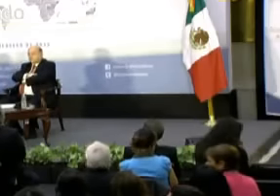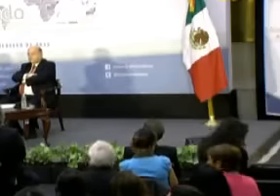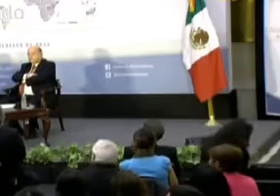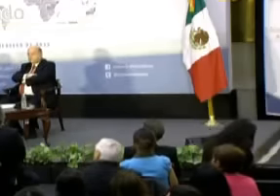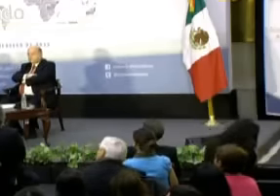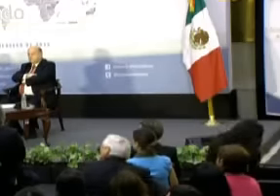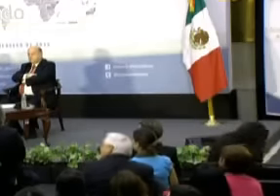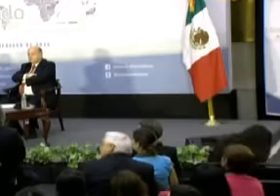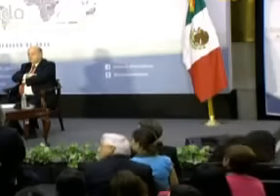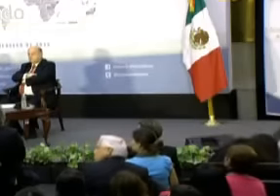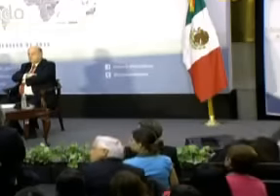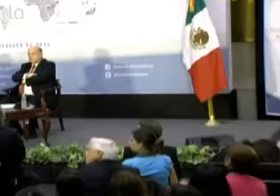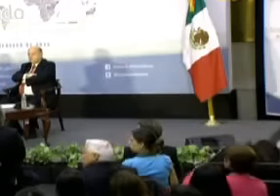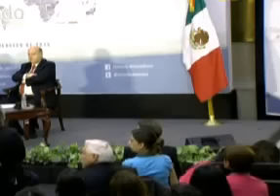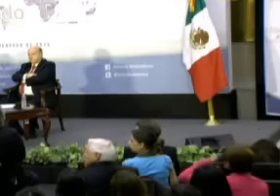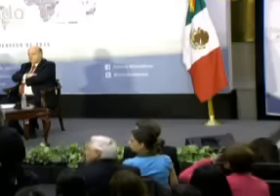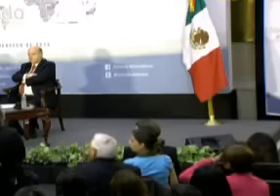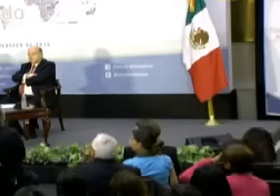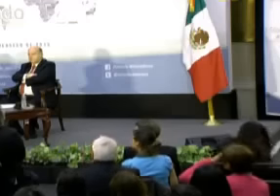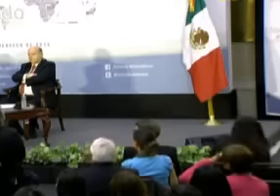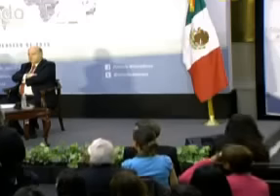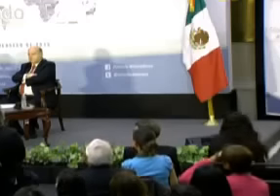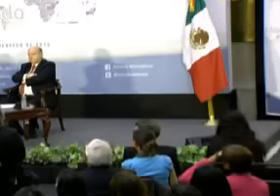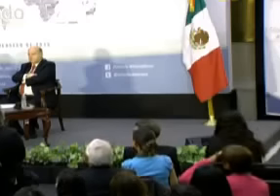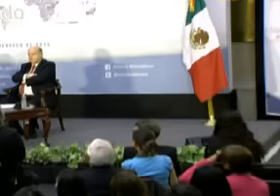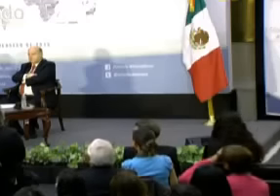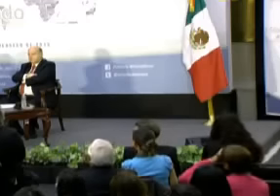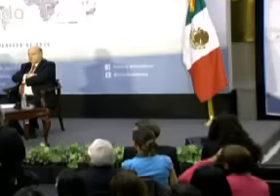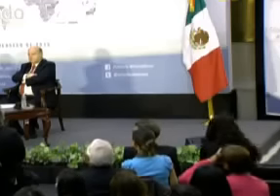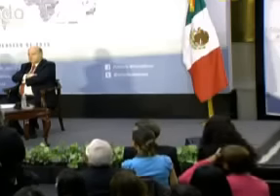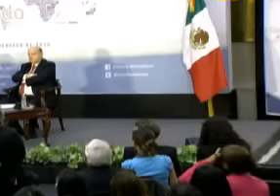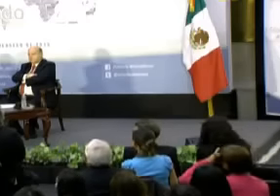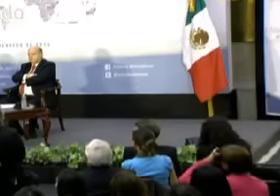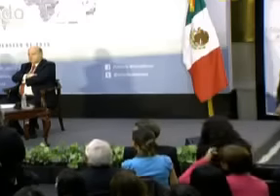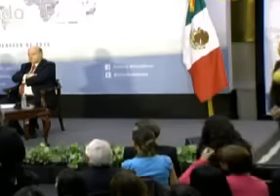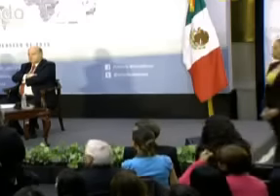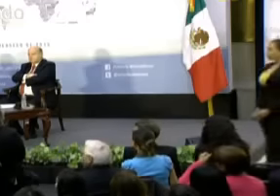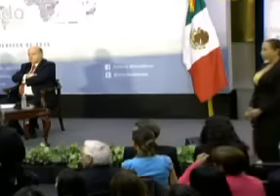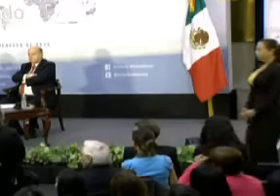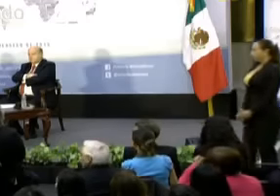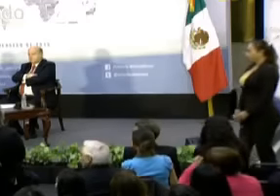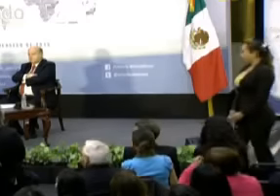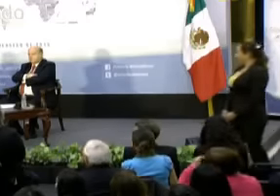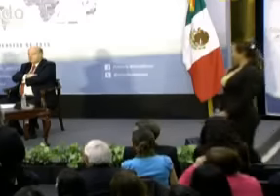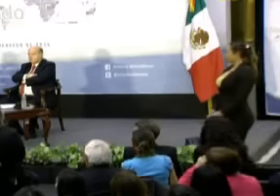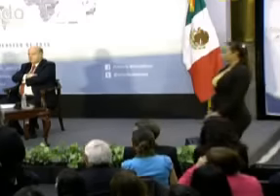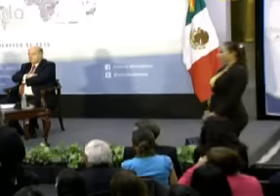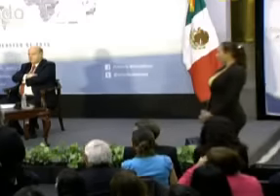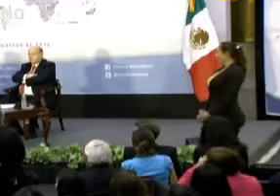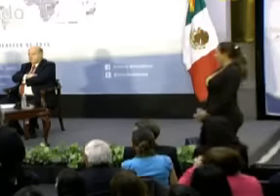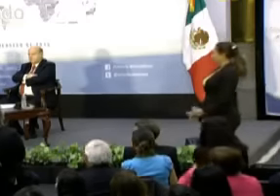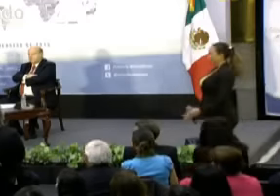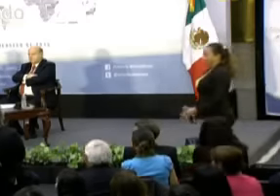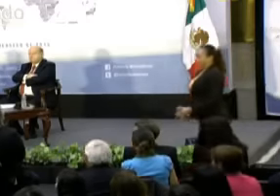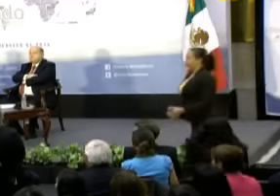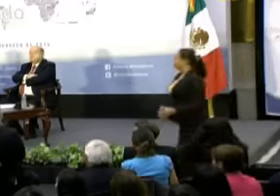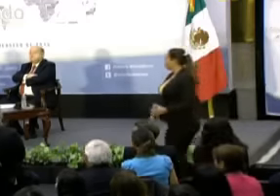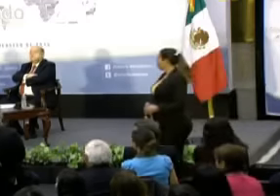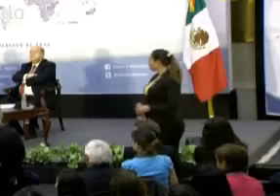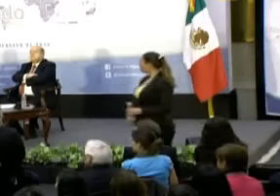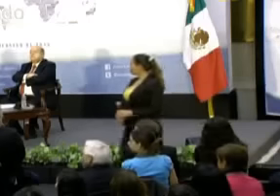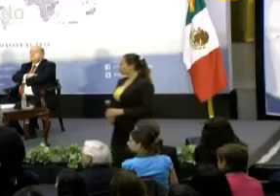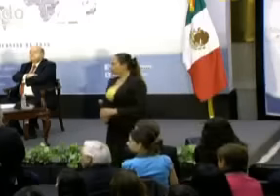Vamos a dar oportunidad de 2 intervenciones más breves. A